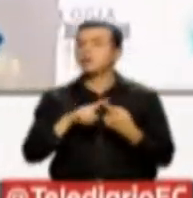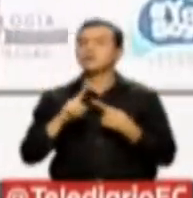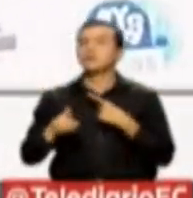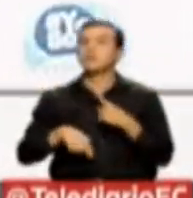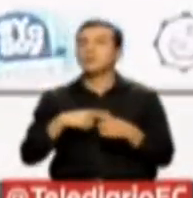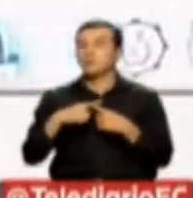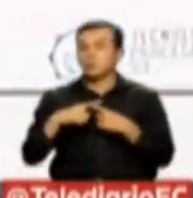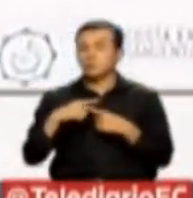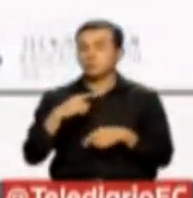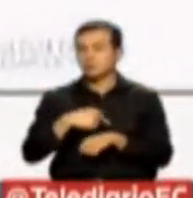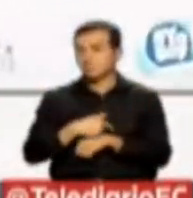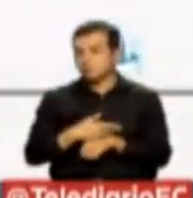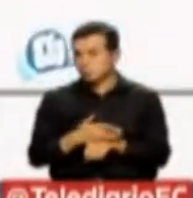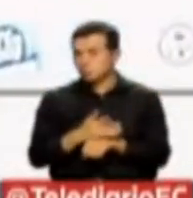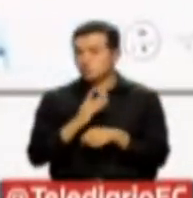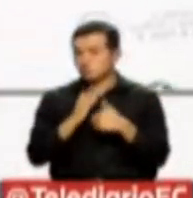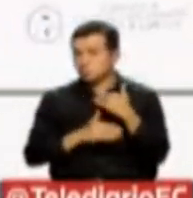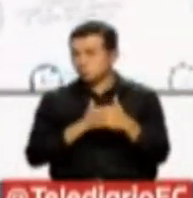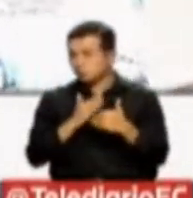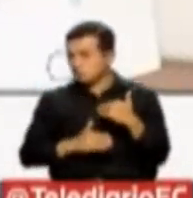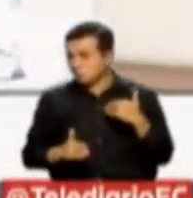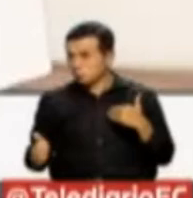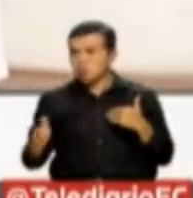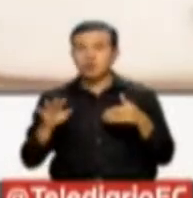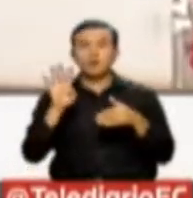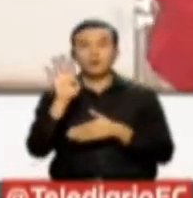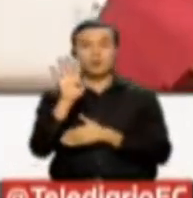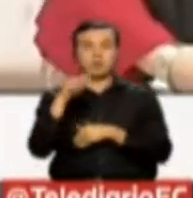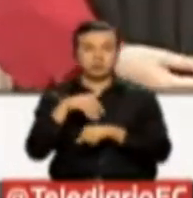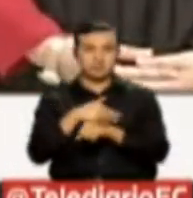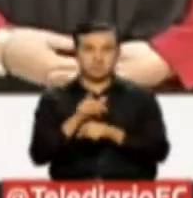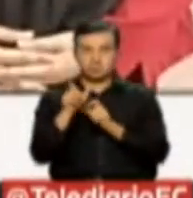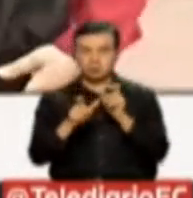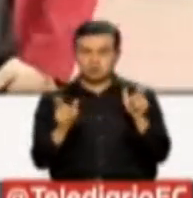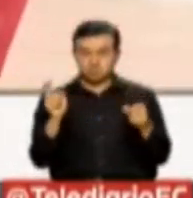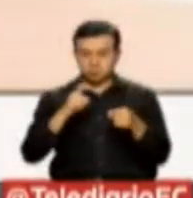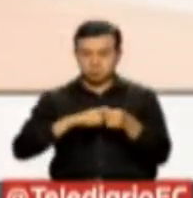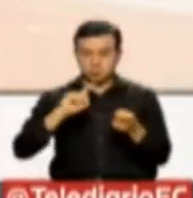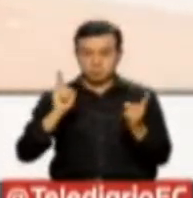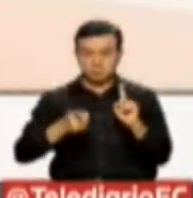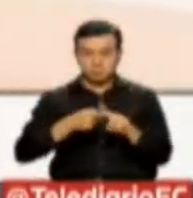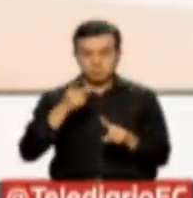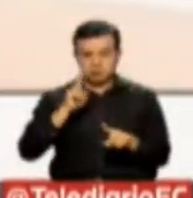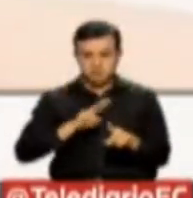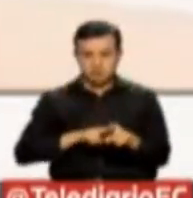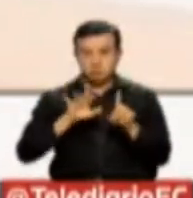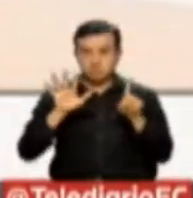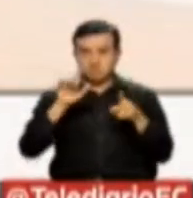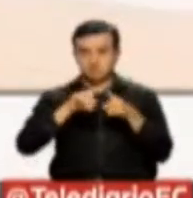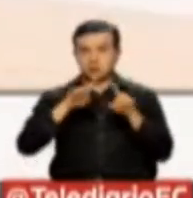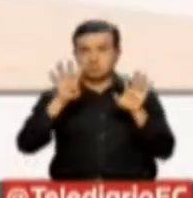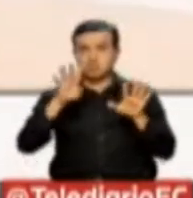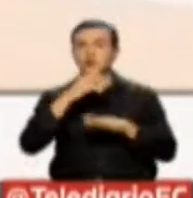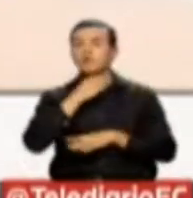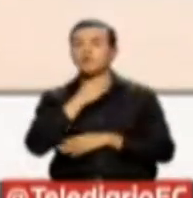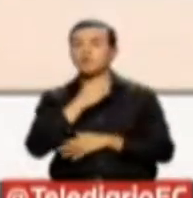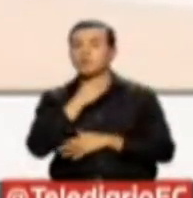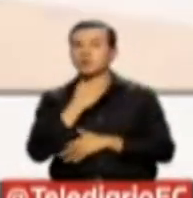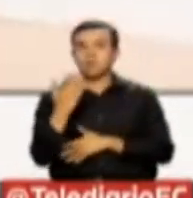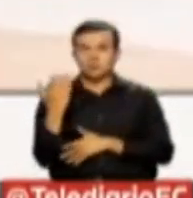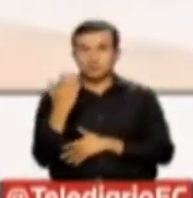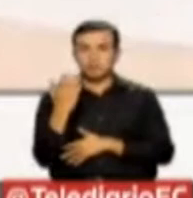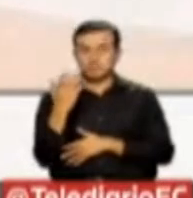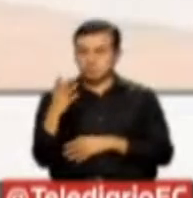¿Son algunas jornadas o etapas de postulación? Son cuatro jornadas de postulación. La primera postulación del 6 al 9 de agosto,